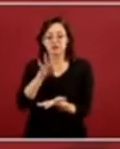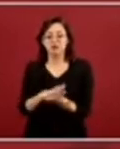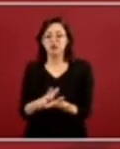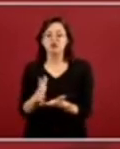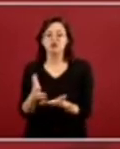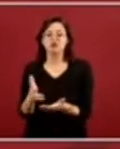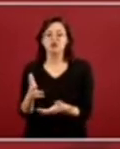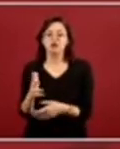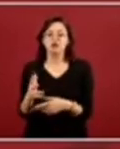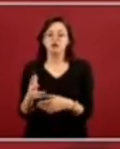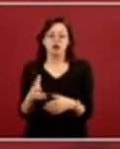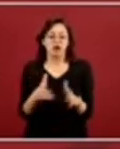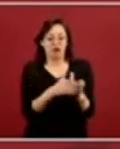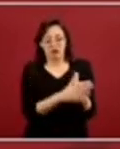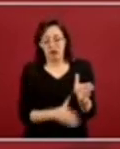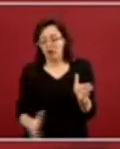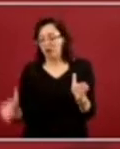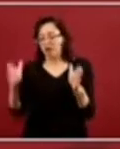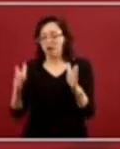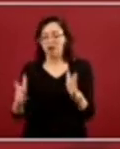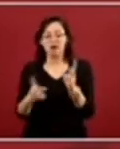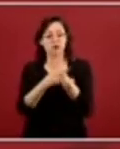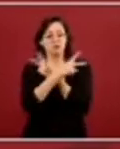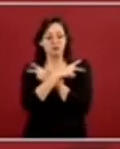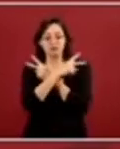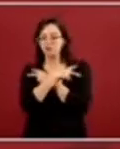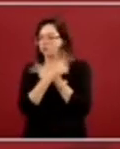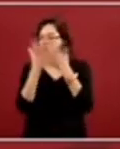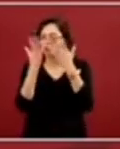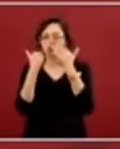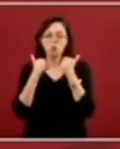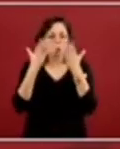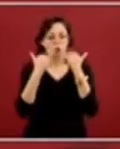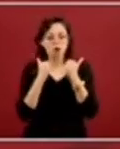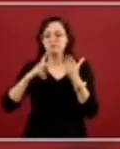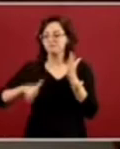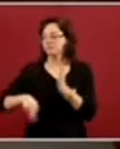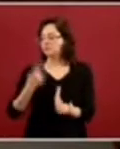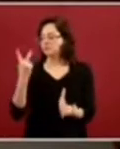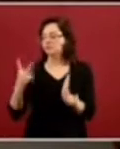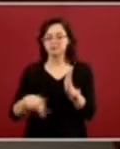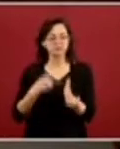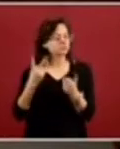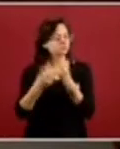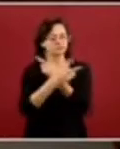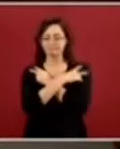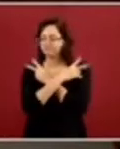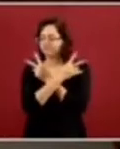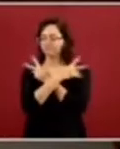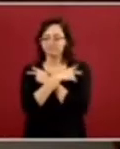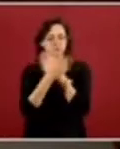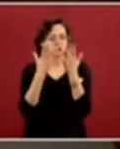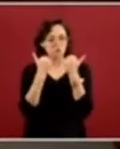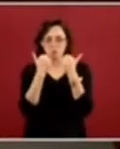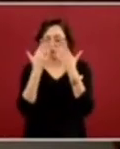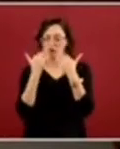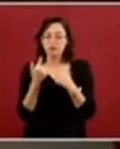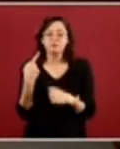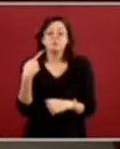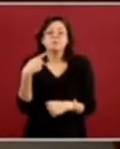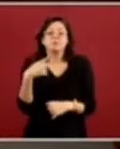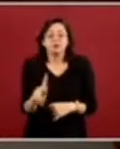el 30 de abril no son vacaciones, hemos insistido en esto, pero es comprensible que